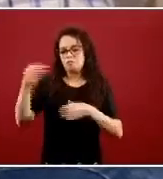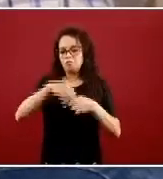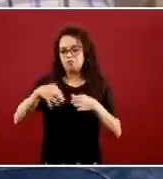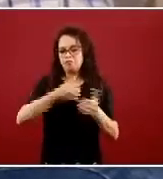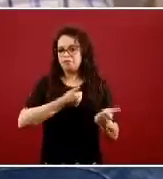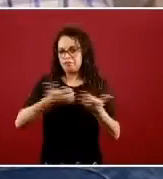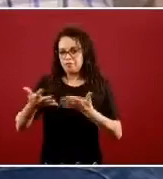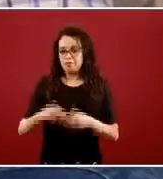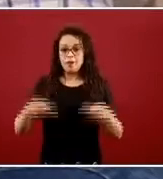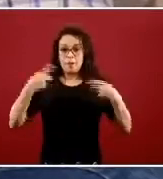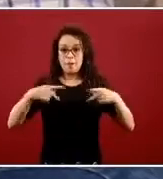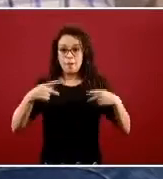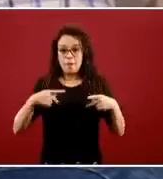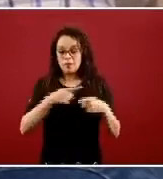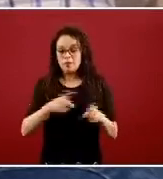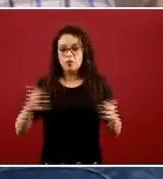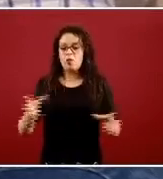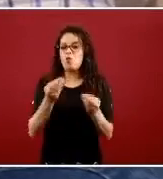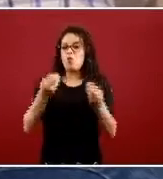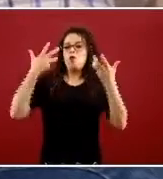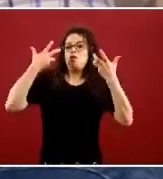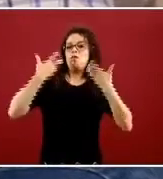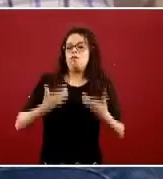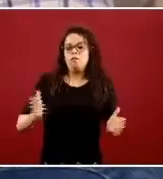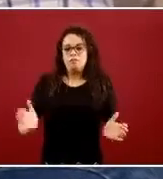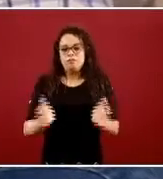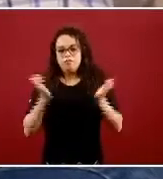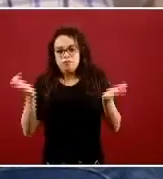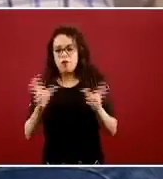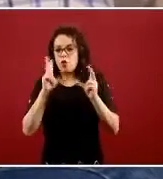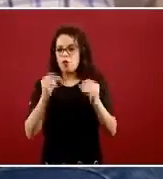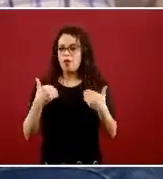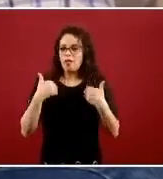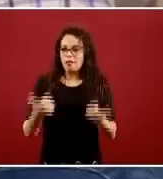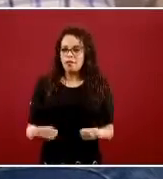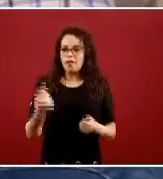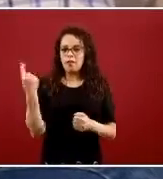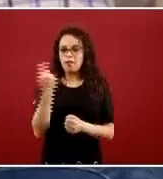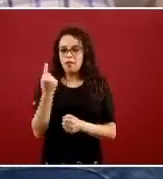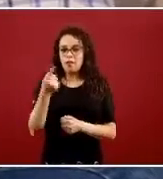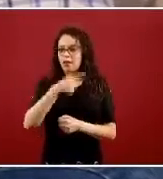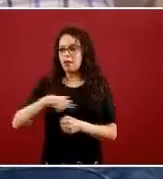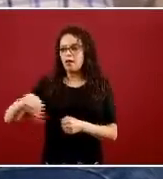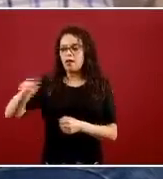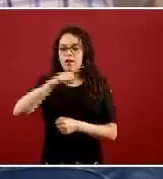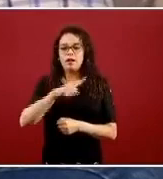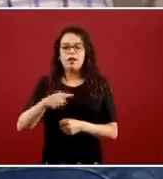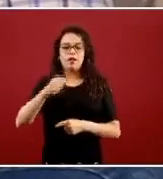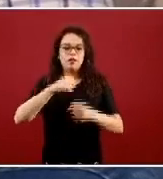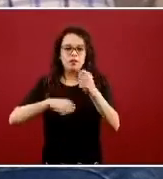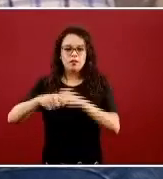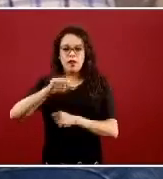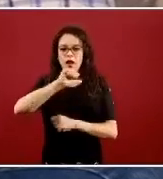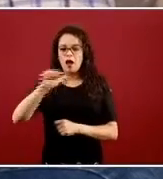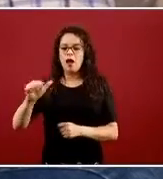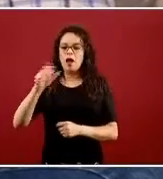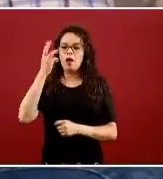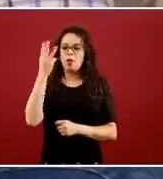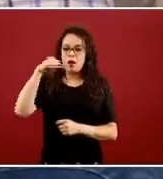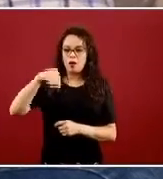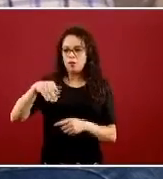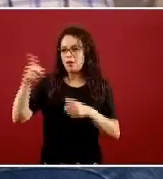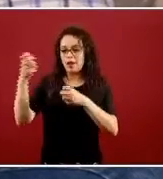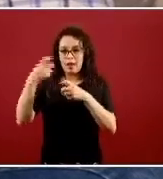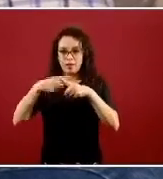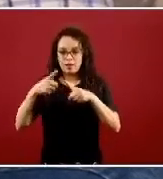no entiende que todavía los supermercados están dando servicio. ¿Qué mensaje le mandan a la población para que no